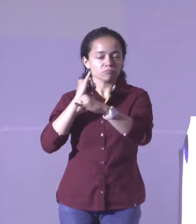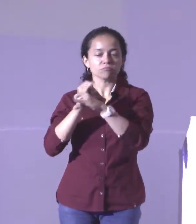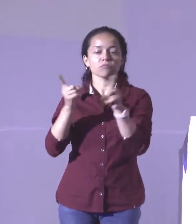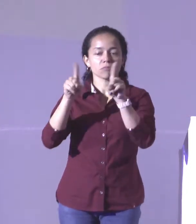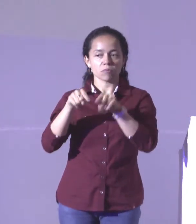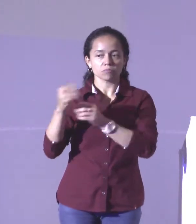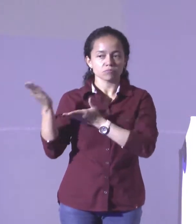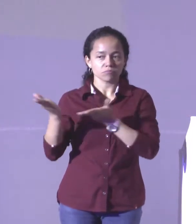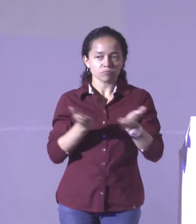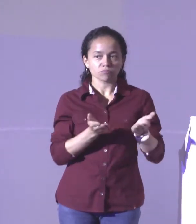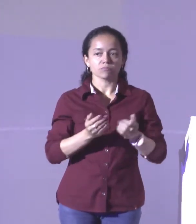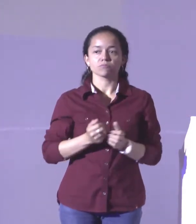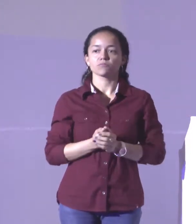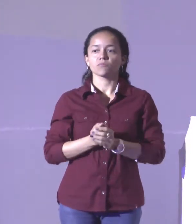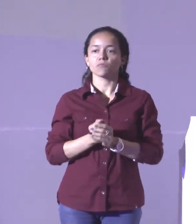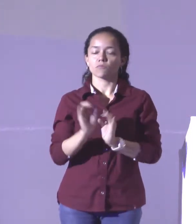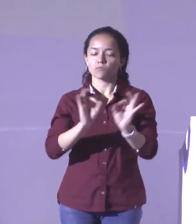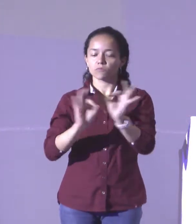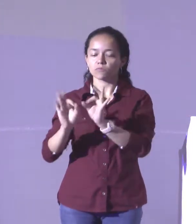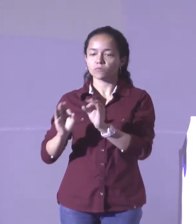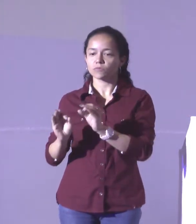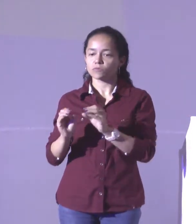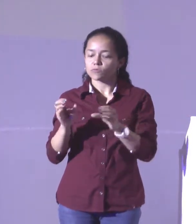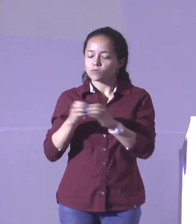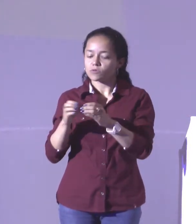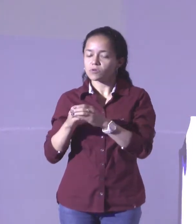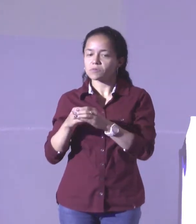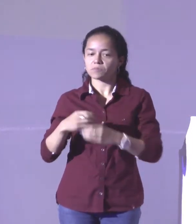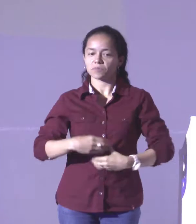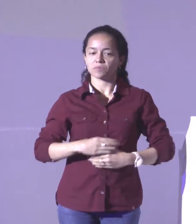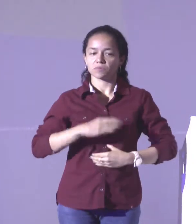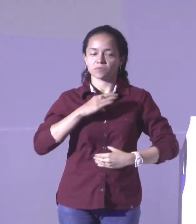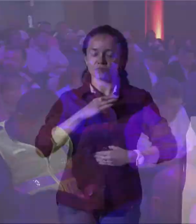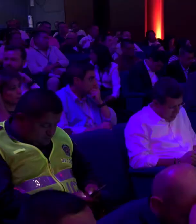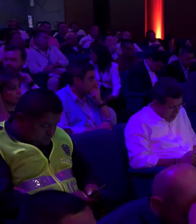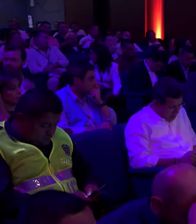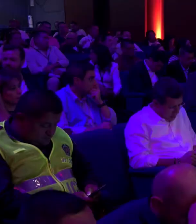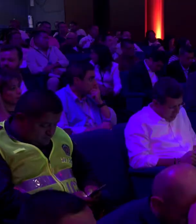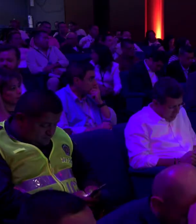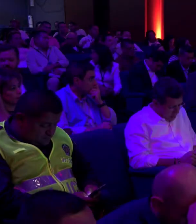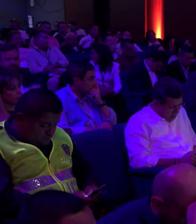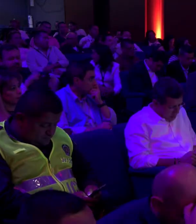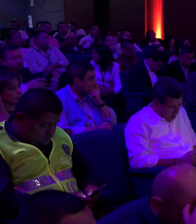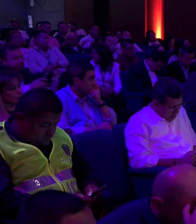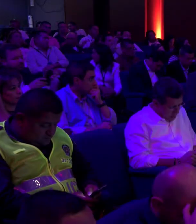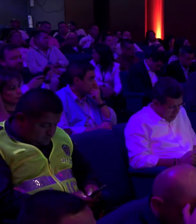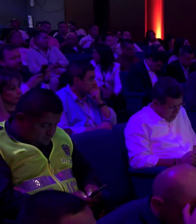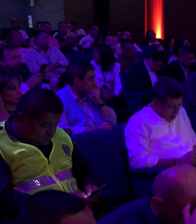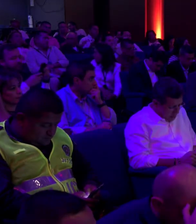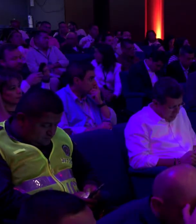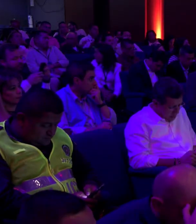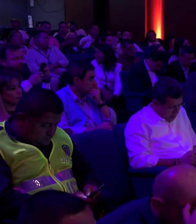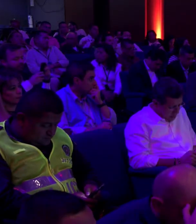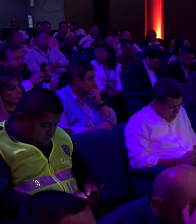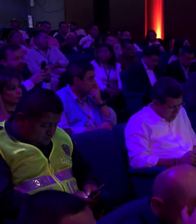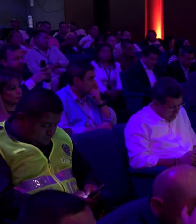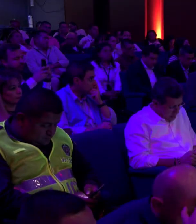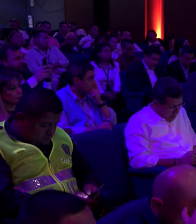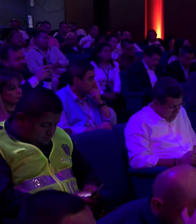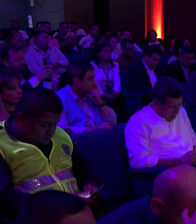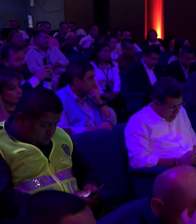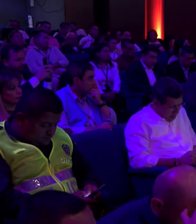reincorporación, organizaciones de la sociedad civil, empresas del sector privado, medios de comunicación, instituciones académicas